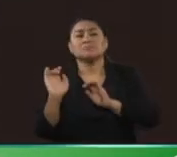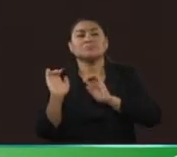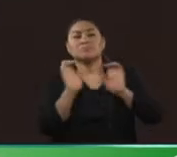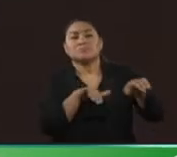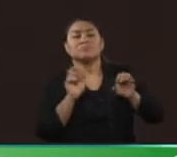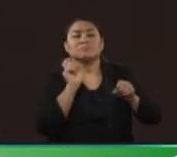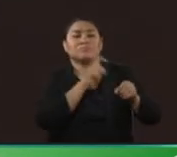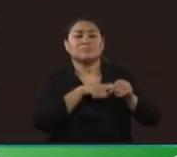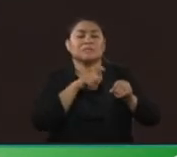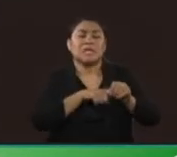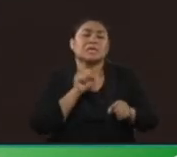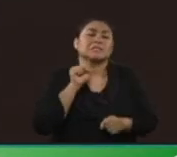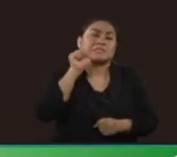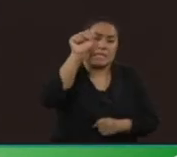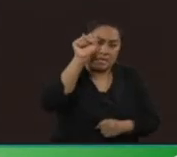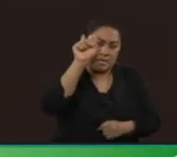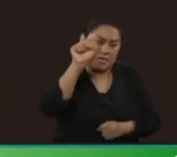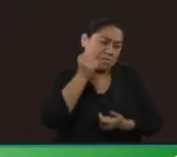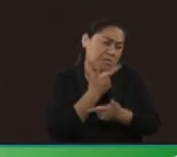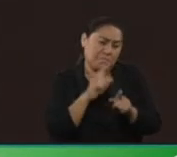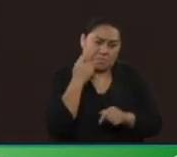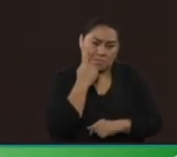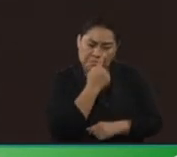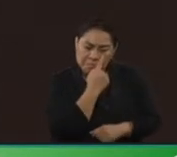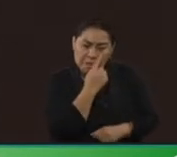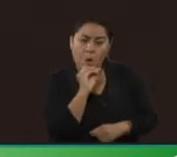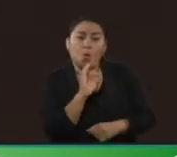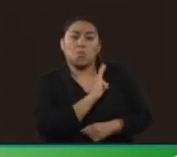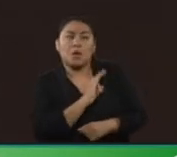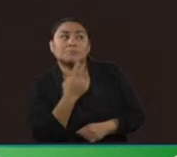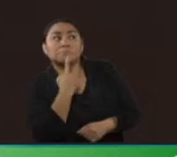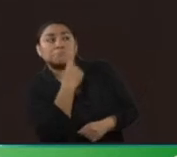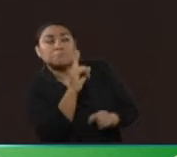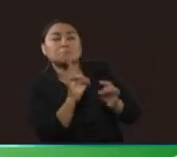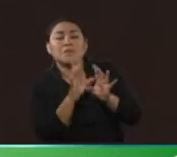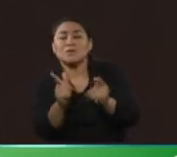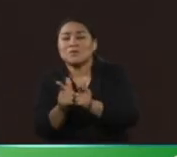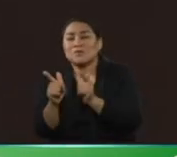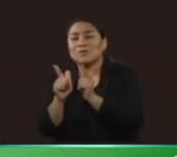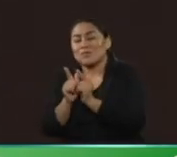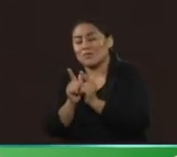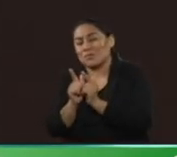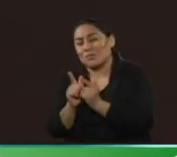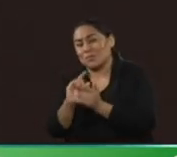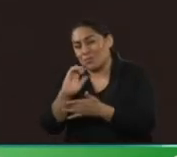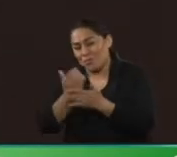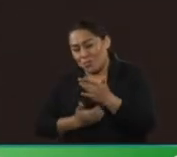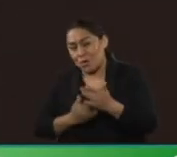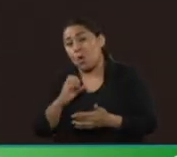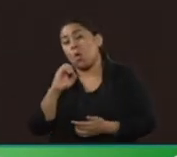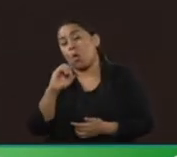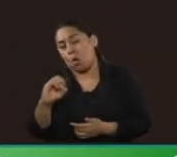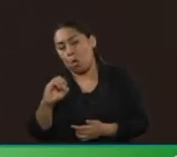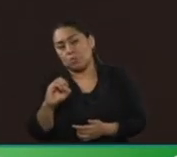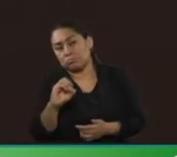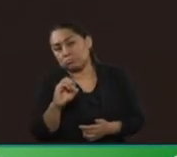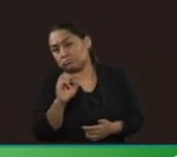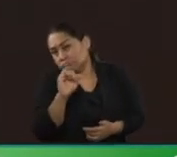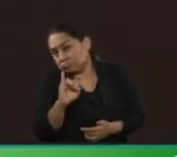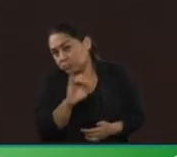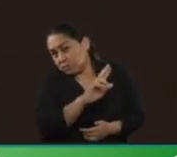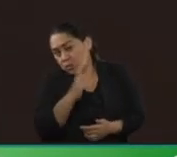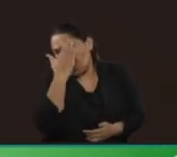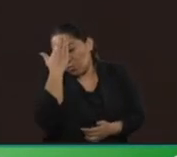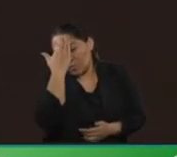resolver controversias relacionadas con contratos colectivos y el reconocimiento de los sindicatos